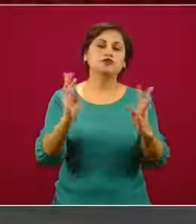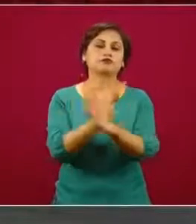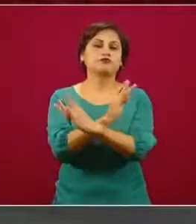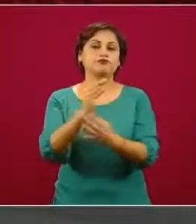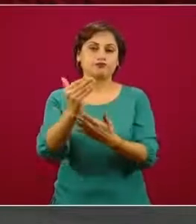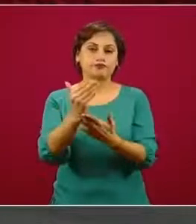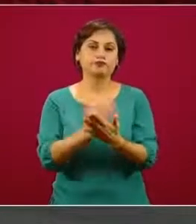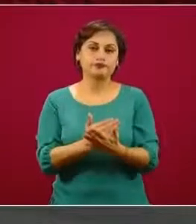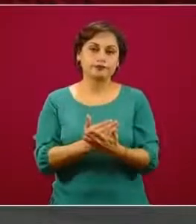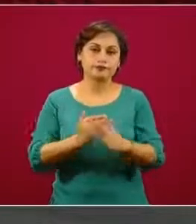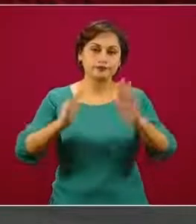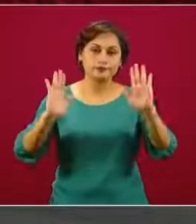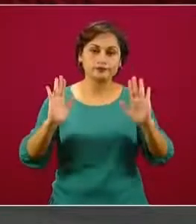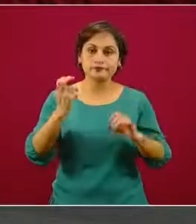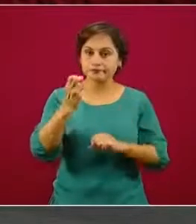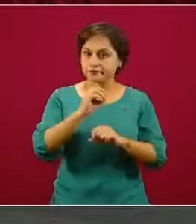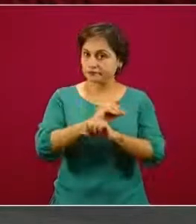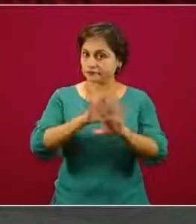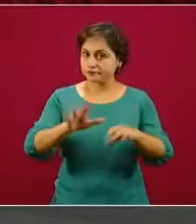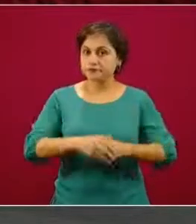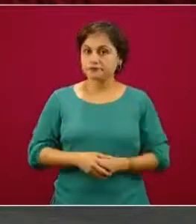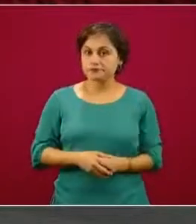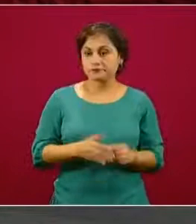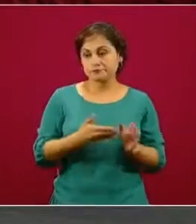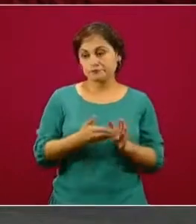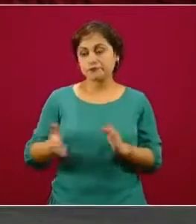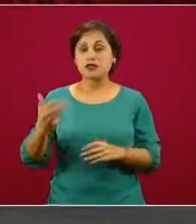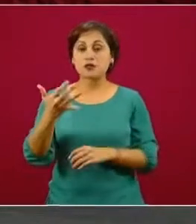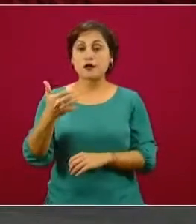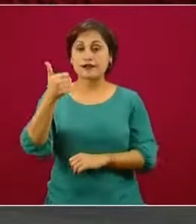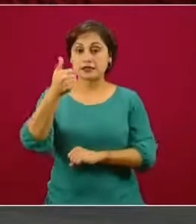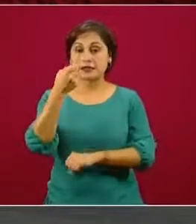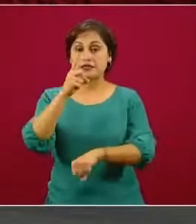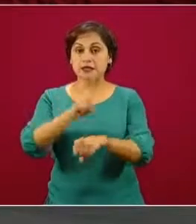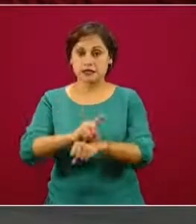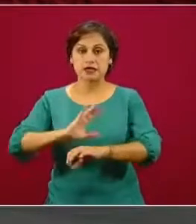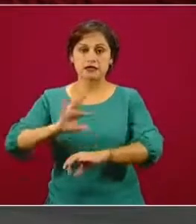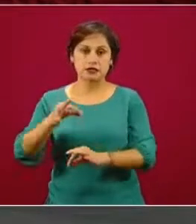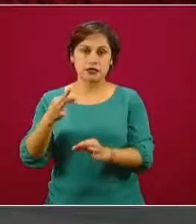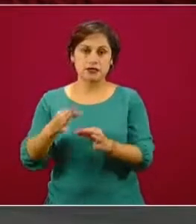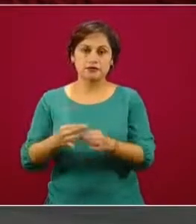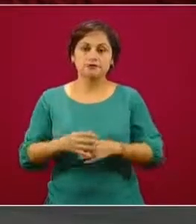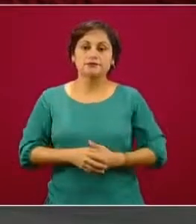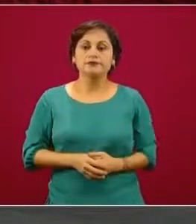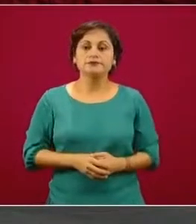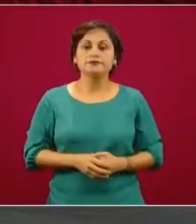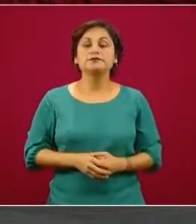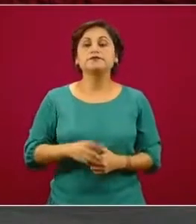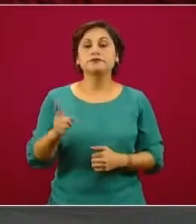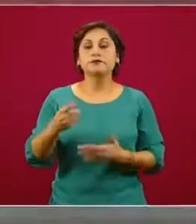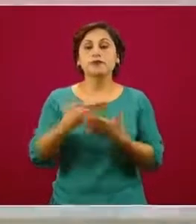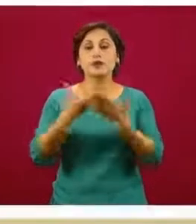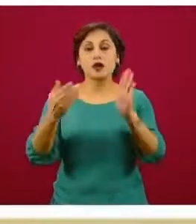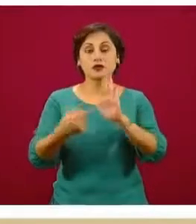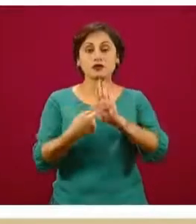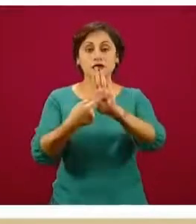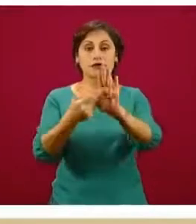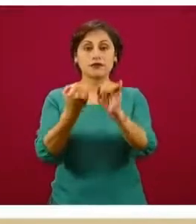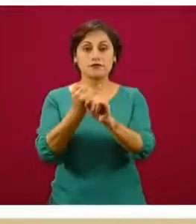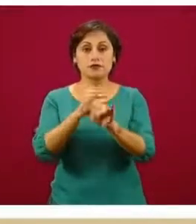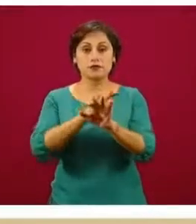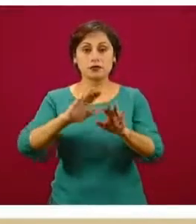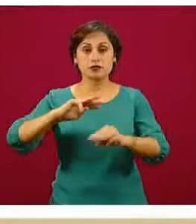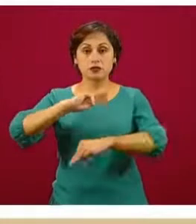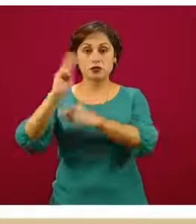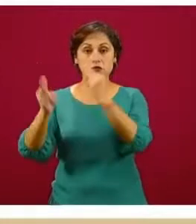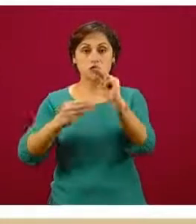claro. 56 días entonces. Vámonos a la siguiente, en el panorama internacional. En esta gráfica, que ya es por